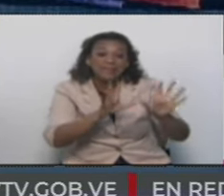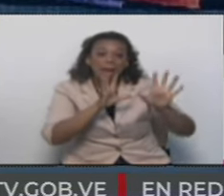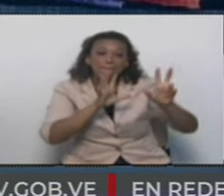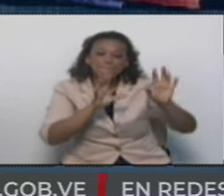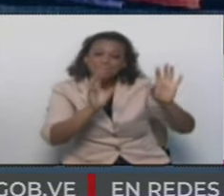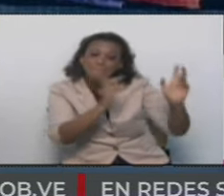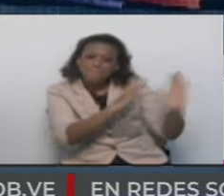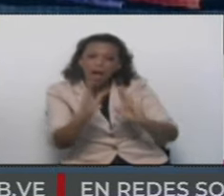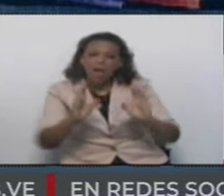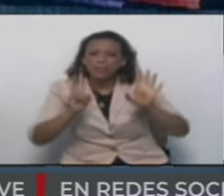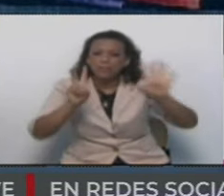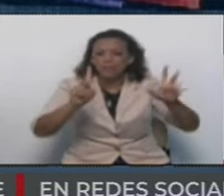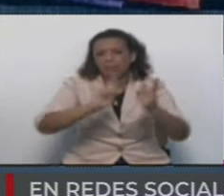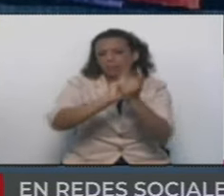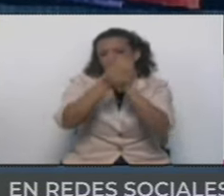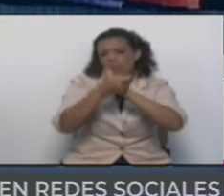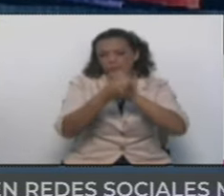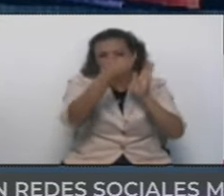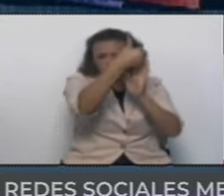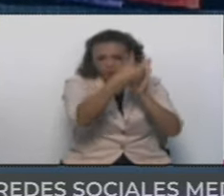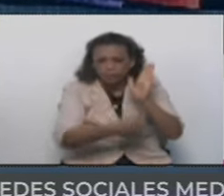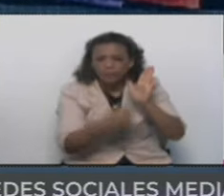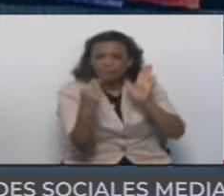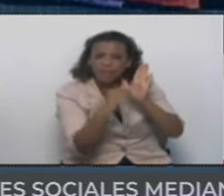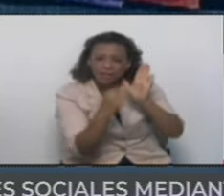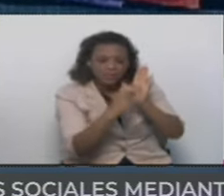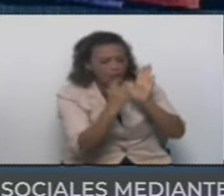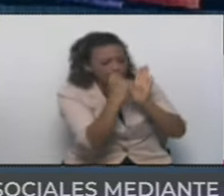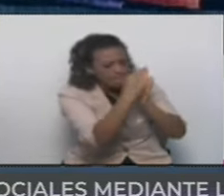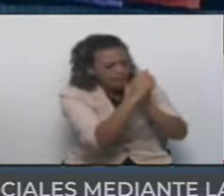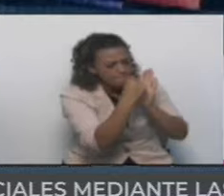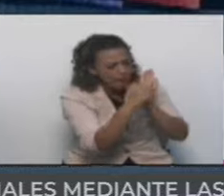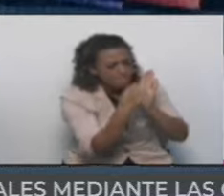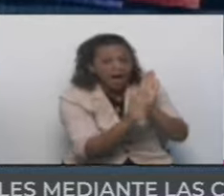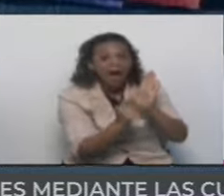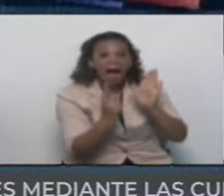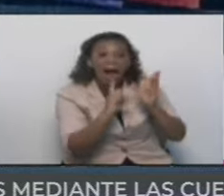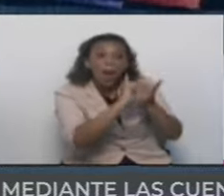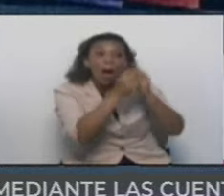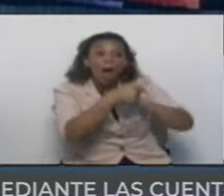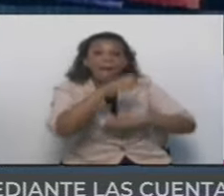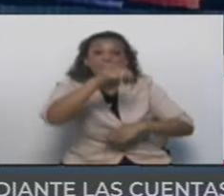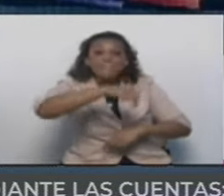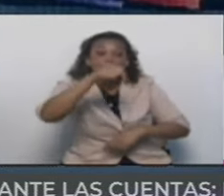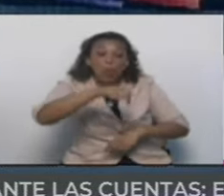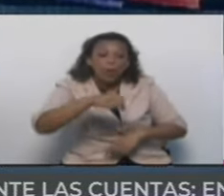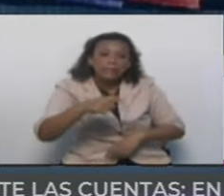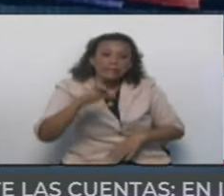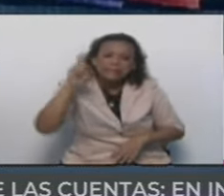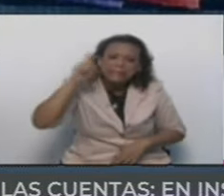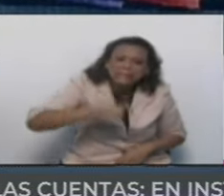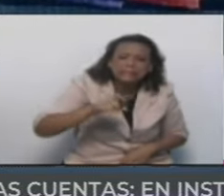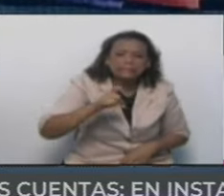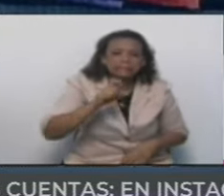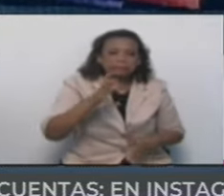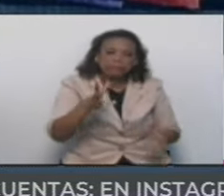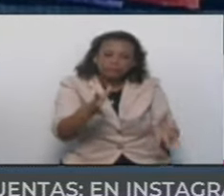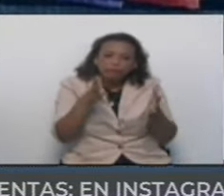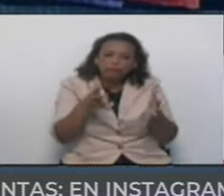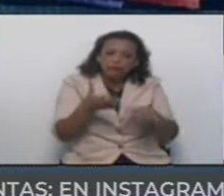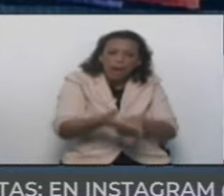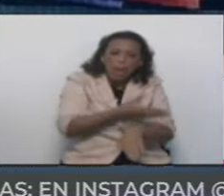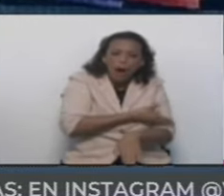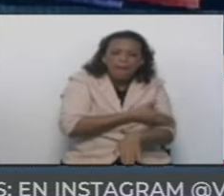al 2031, que son los cambios necesarios y las victorias tempranas